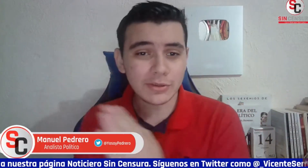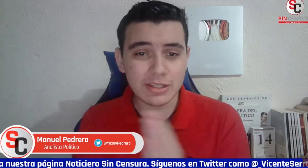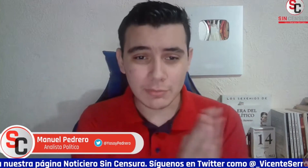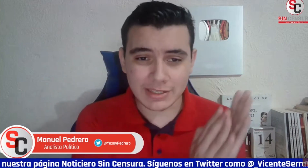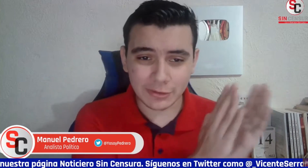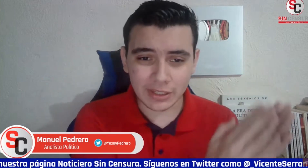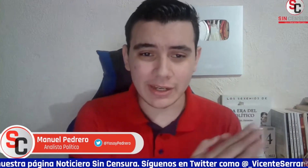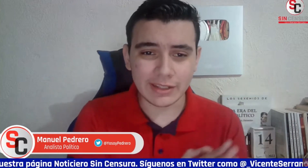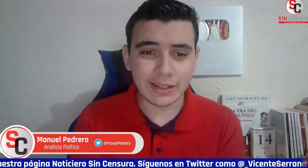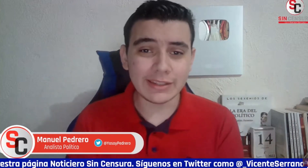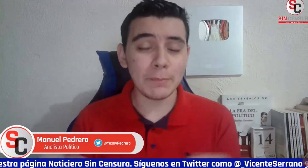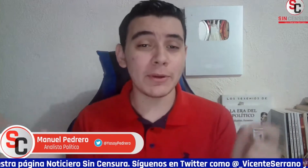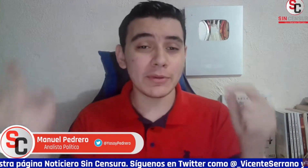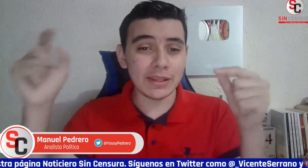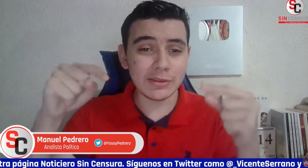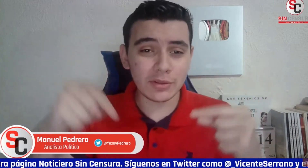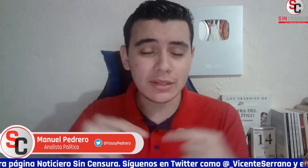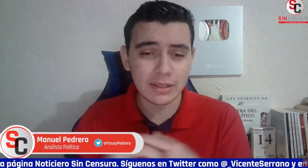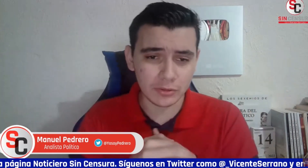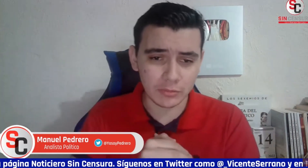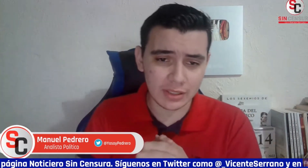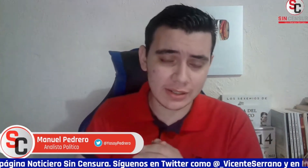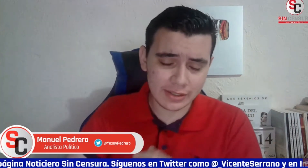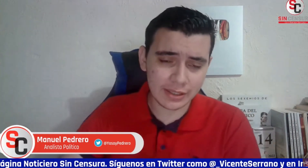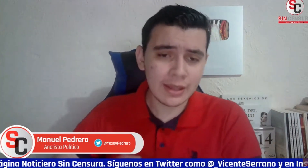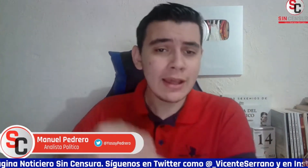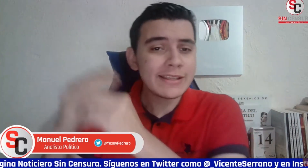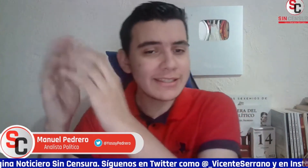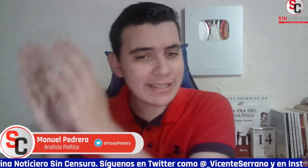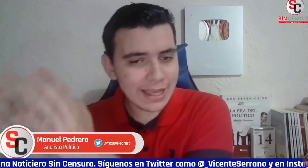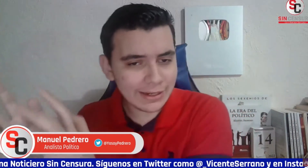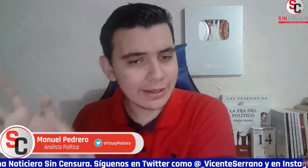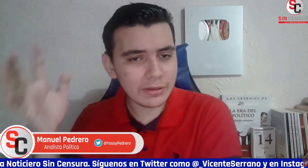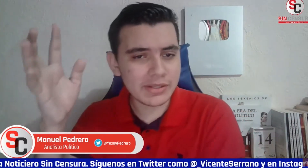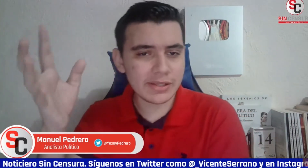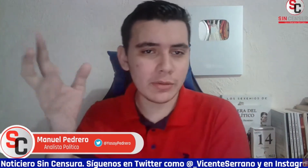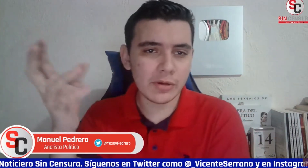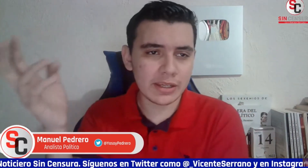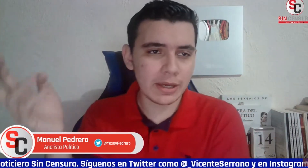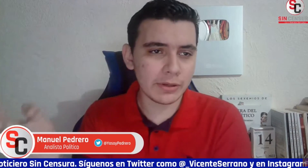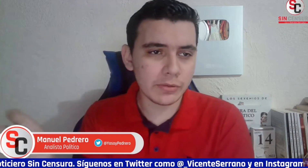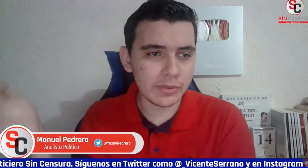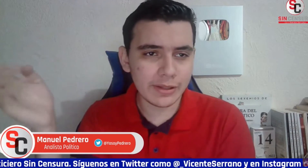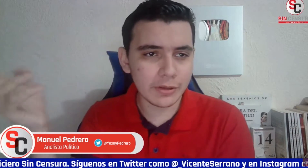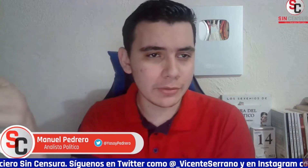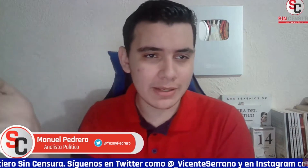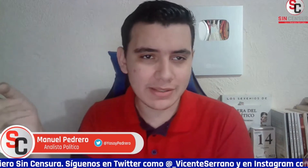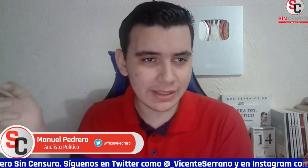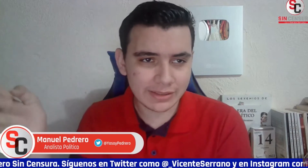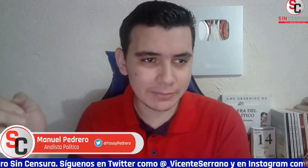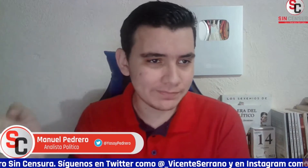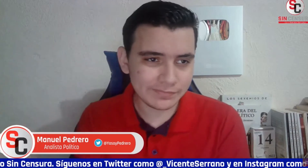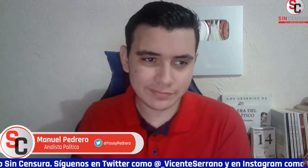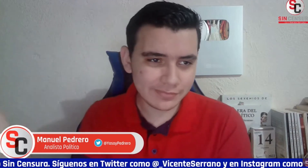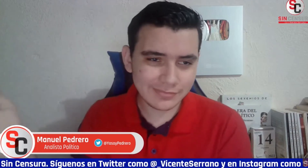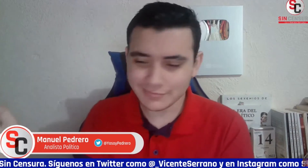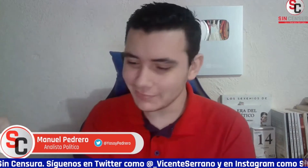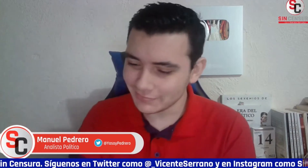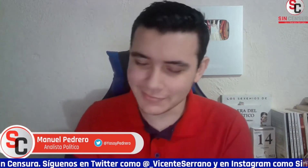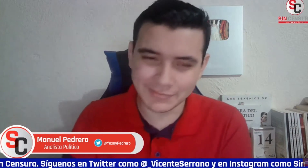1.000 millones más a lo que quería el INE, pero dentro de la economía del INE. Sale Ciro Murayama en un video bastante,